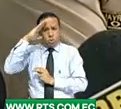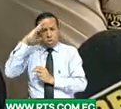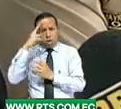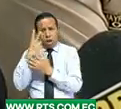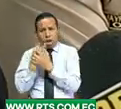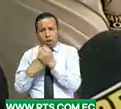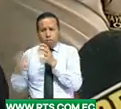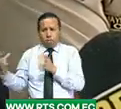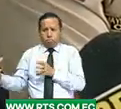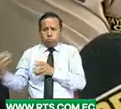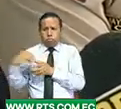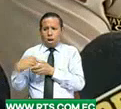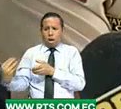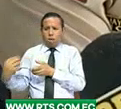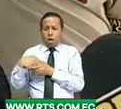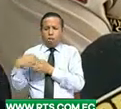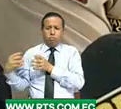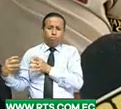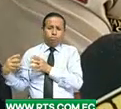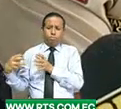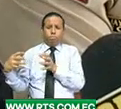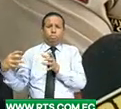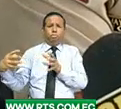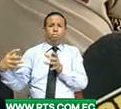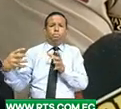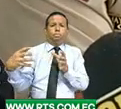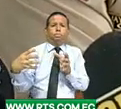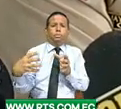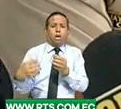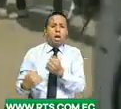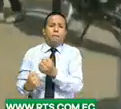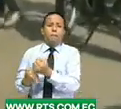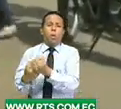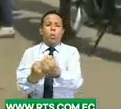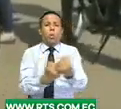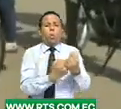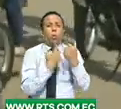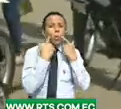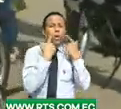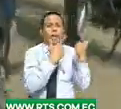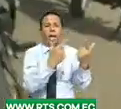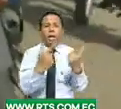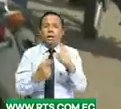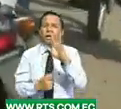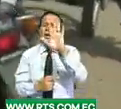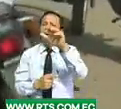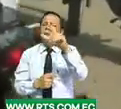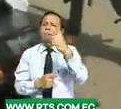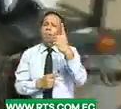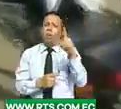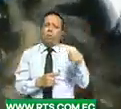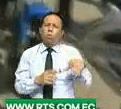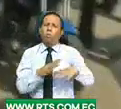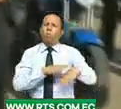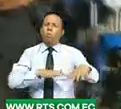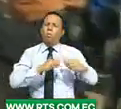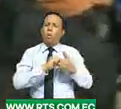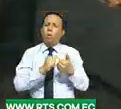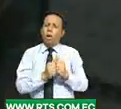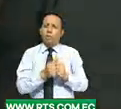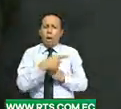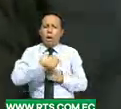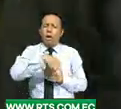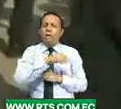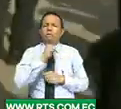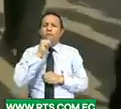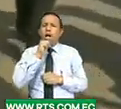Huaquillas con la finalidad de justamente reducir los índices delincuenciales. Pero existe un problema y es la falta de recursos logísticos que